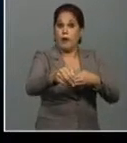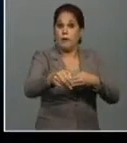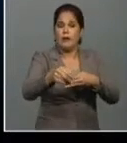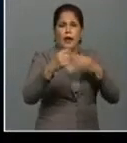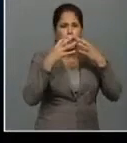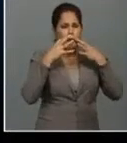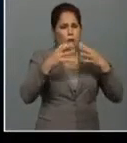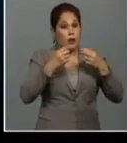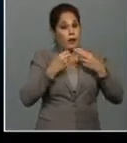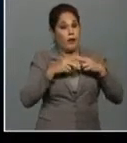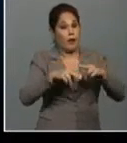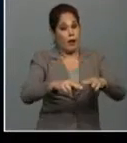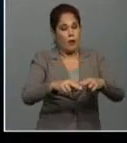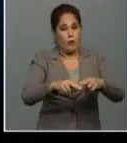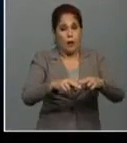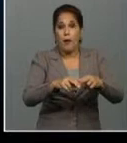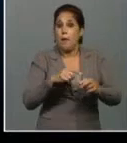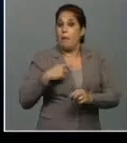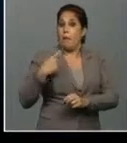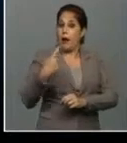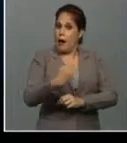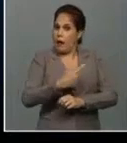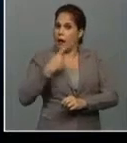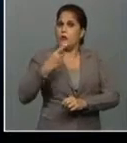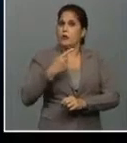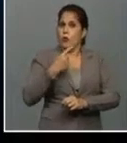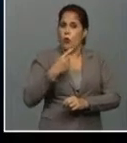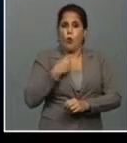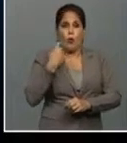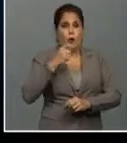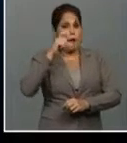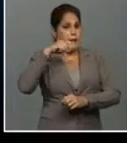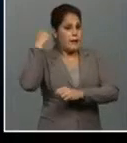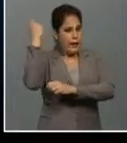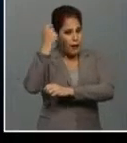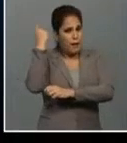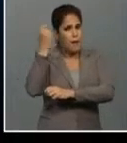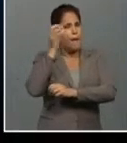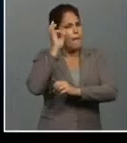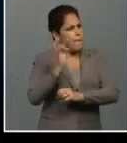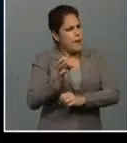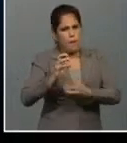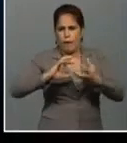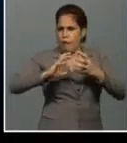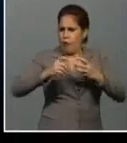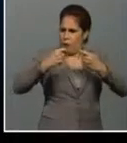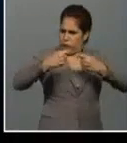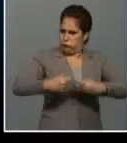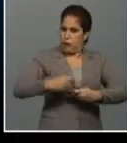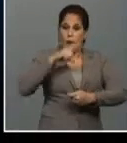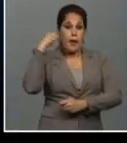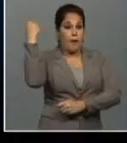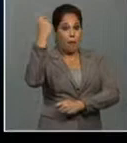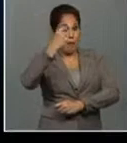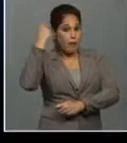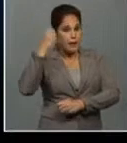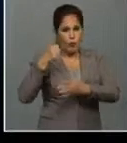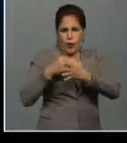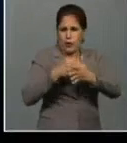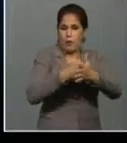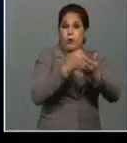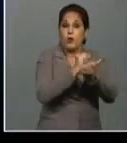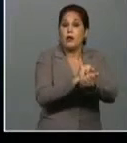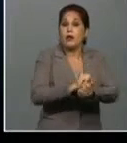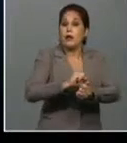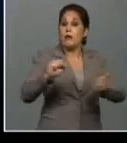obra heroica descomunal es el osado alzamiento de céspedes es la misma intransigencia de mazzeo el empuje